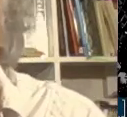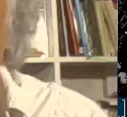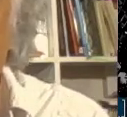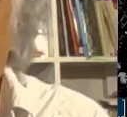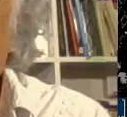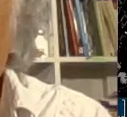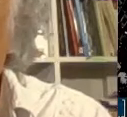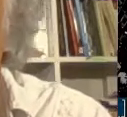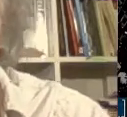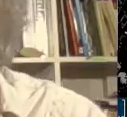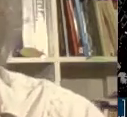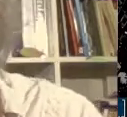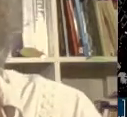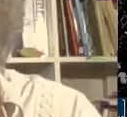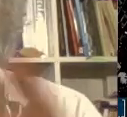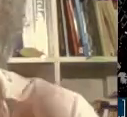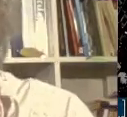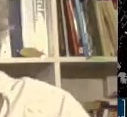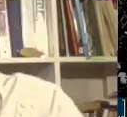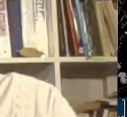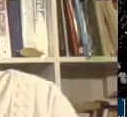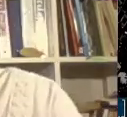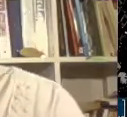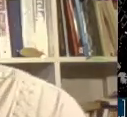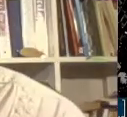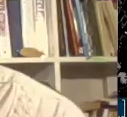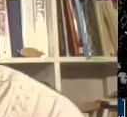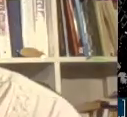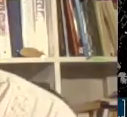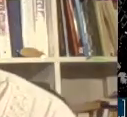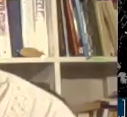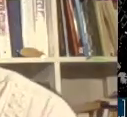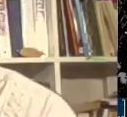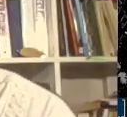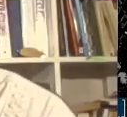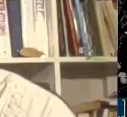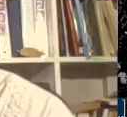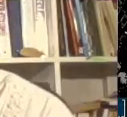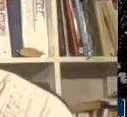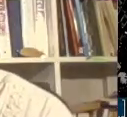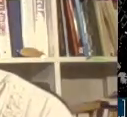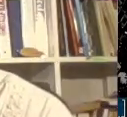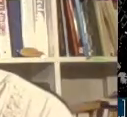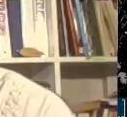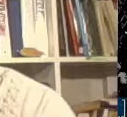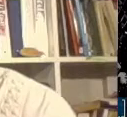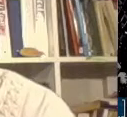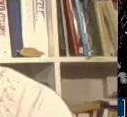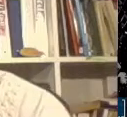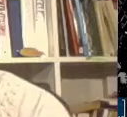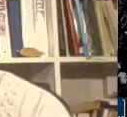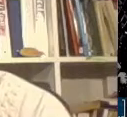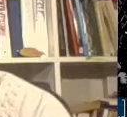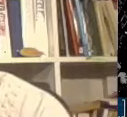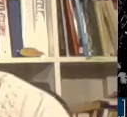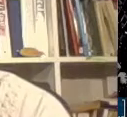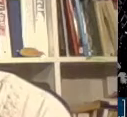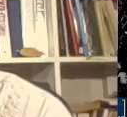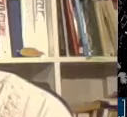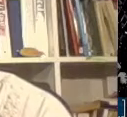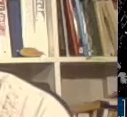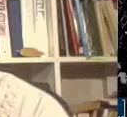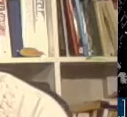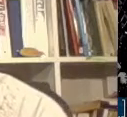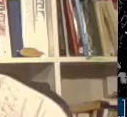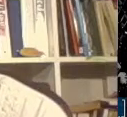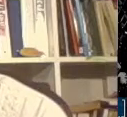mejorado bastante las variables que implica el pasar por los 3 sistemas para poder estar en